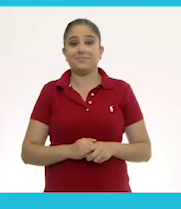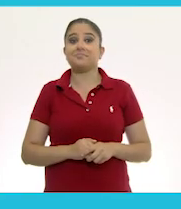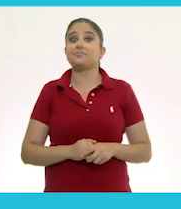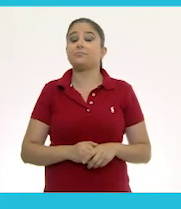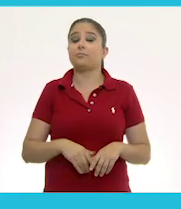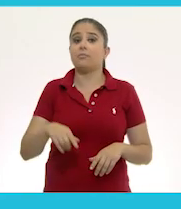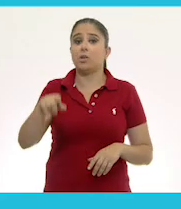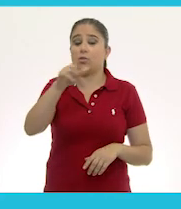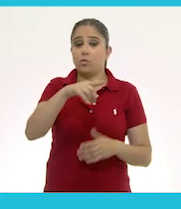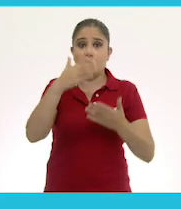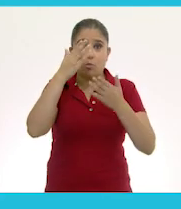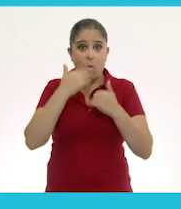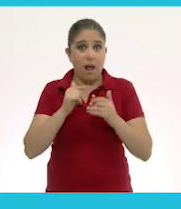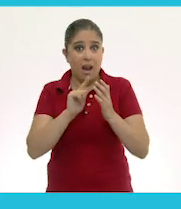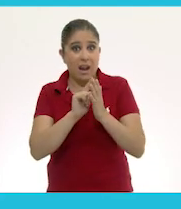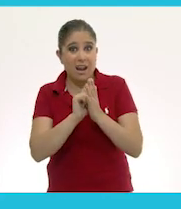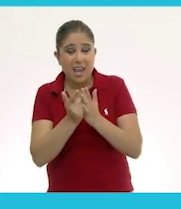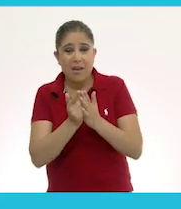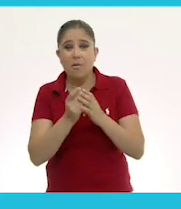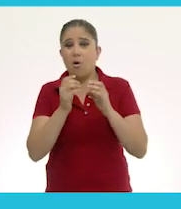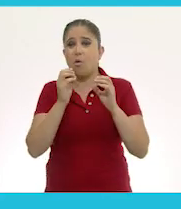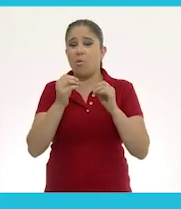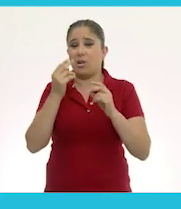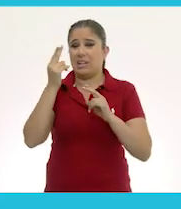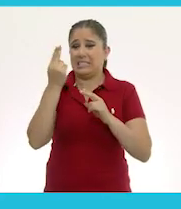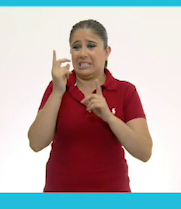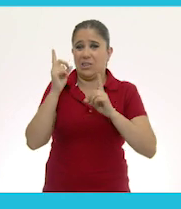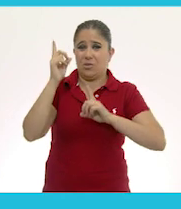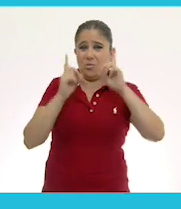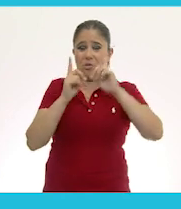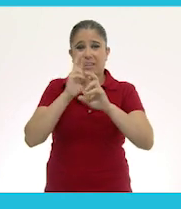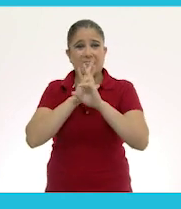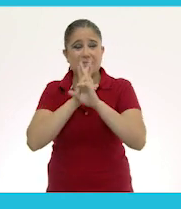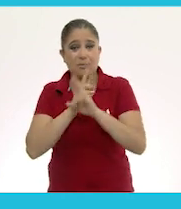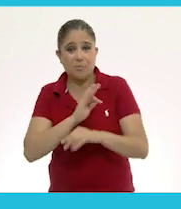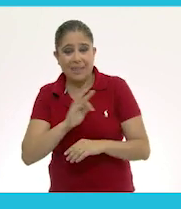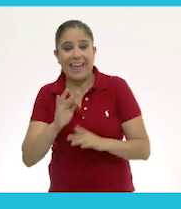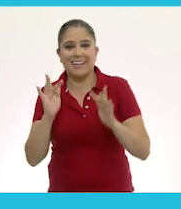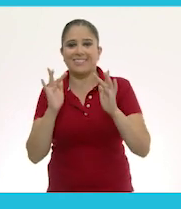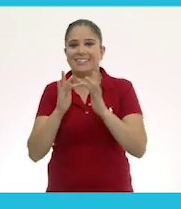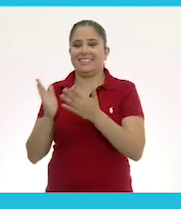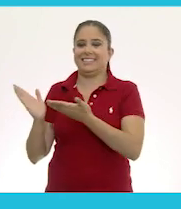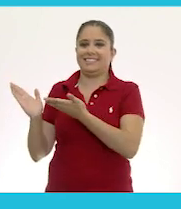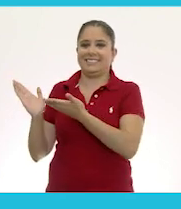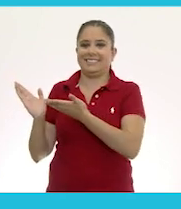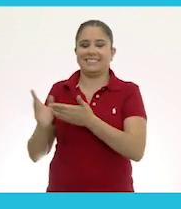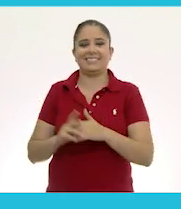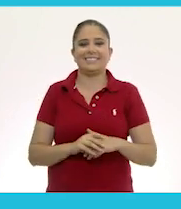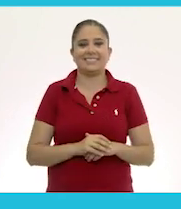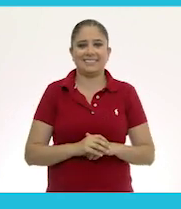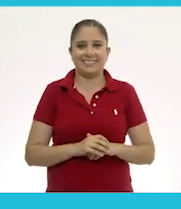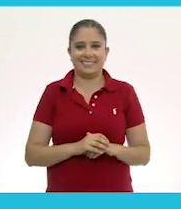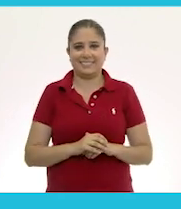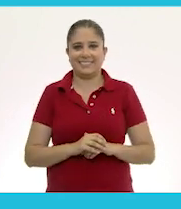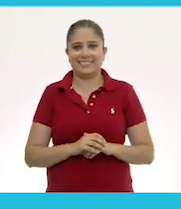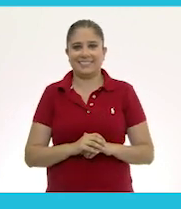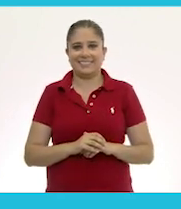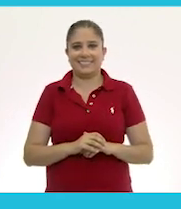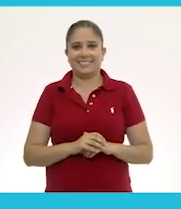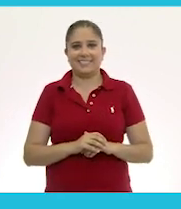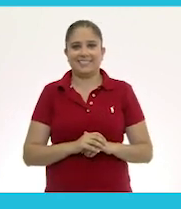Si no tienes el libro de texto o necesitas ayuda para resolver tus dudas, contáctanos.